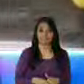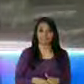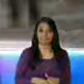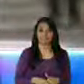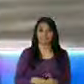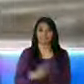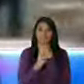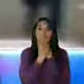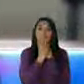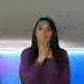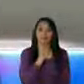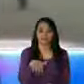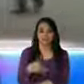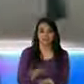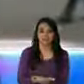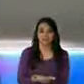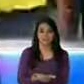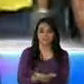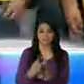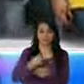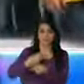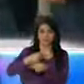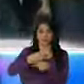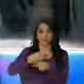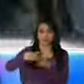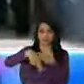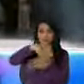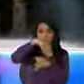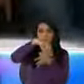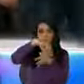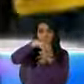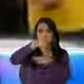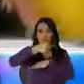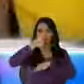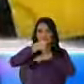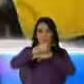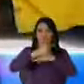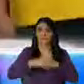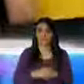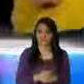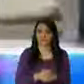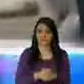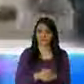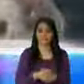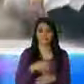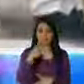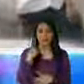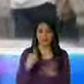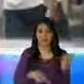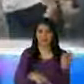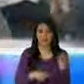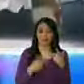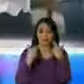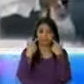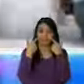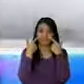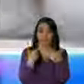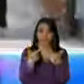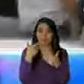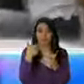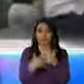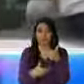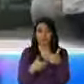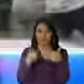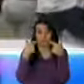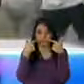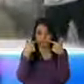Dalo Bucaram llegaba hasta las instalaciones del Consejo Nacional Electoral del Guayas. Como dice él, seguir de cerca este proceso y de